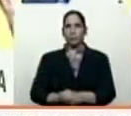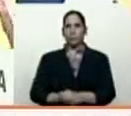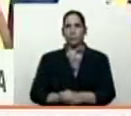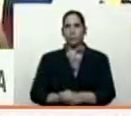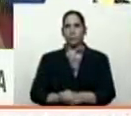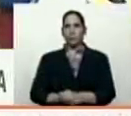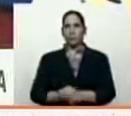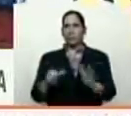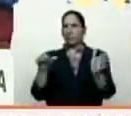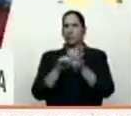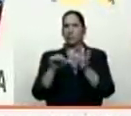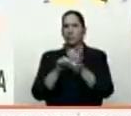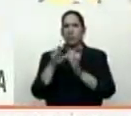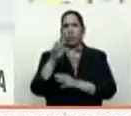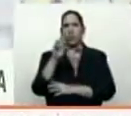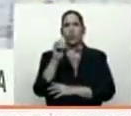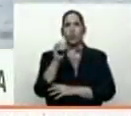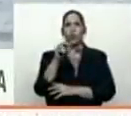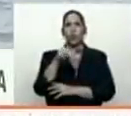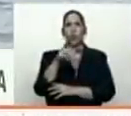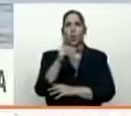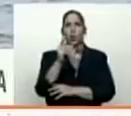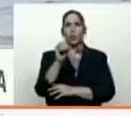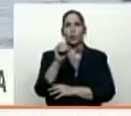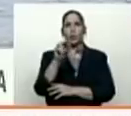¿Y dónde está ese Rondón que no ha peleado?